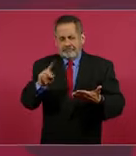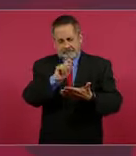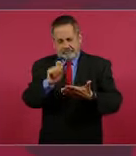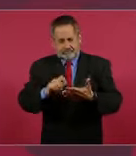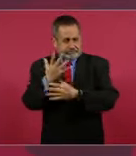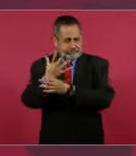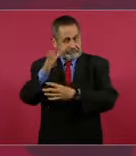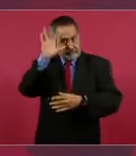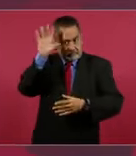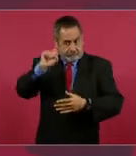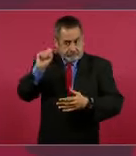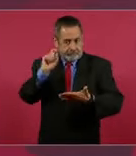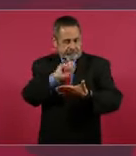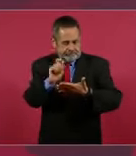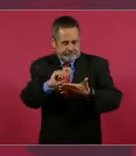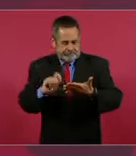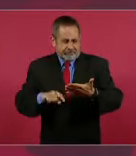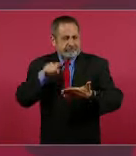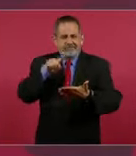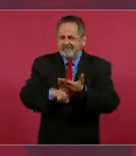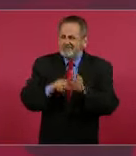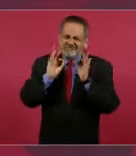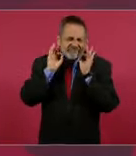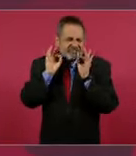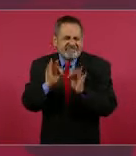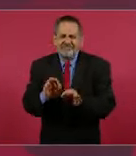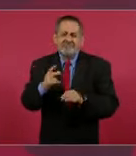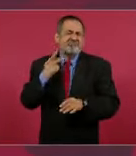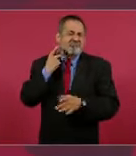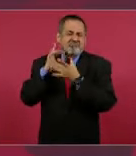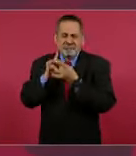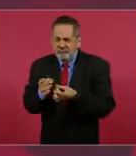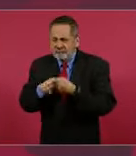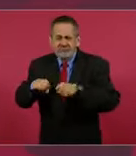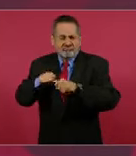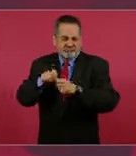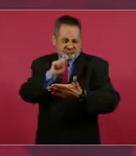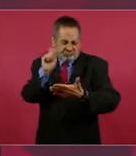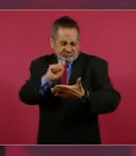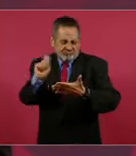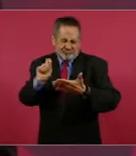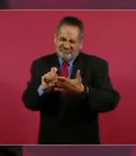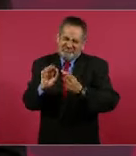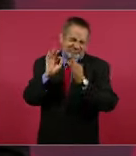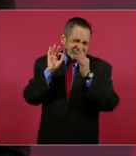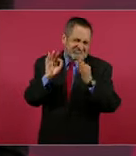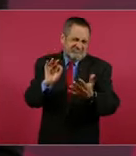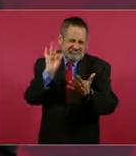de política social de Morelos.